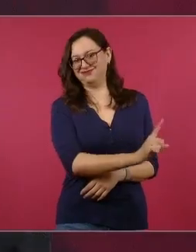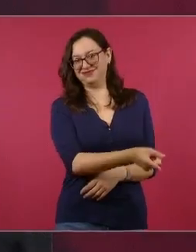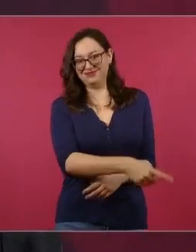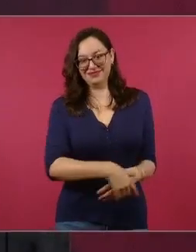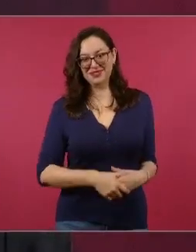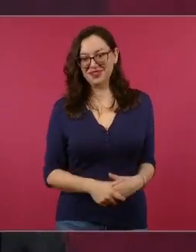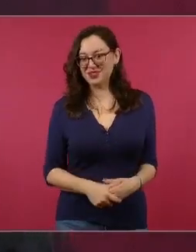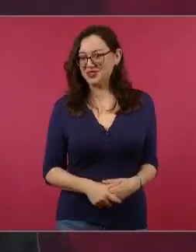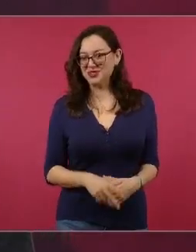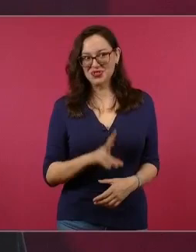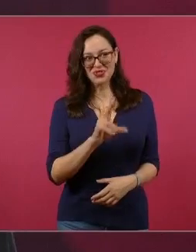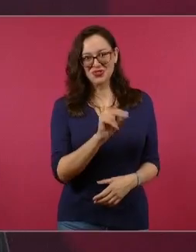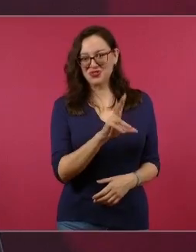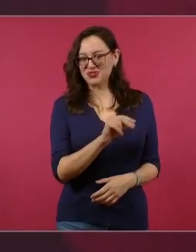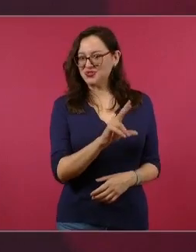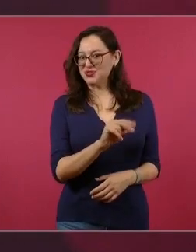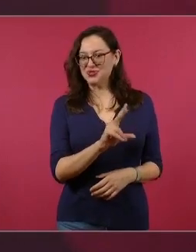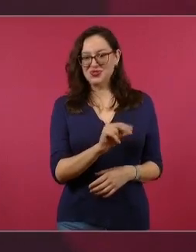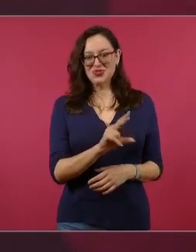no,